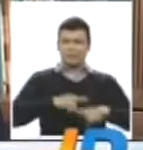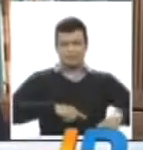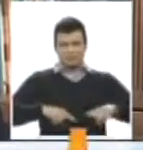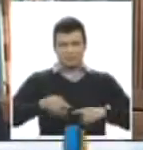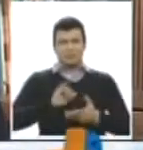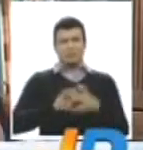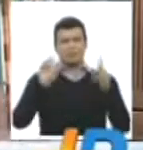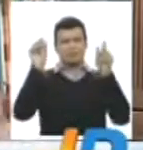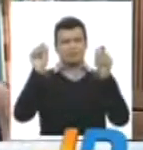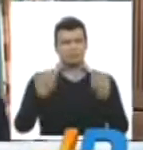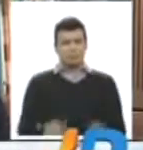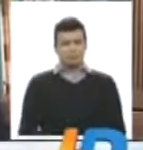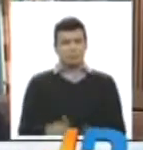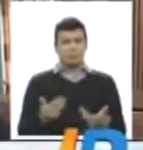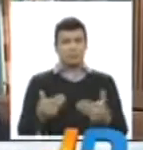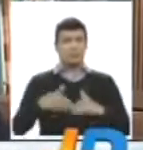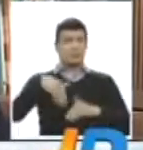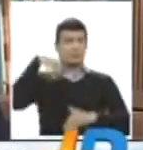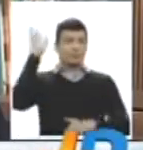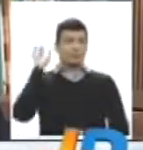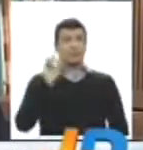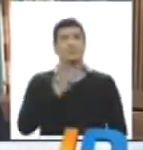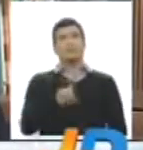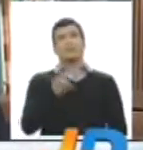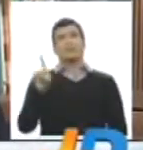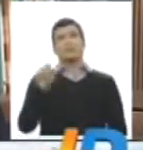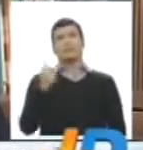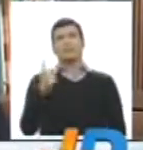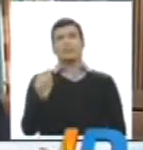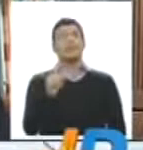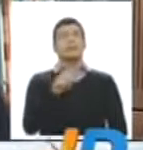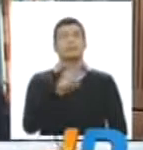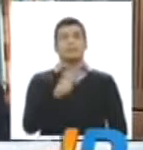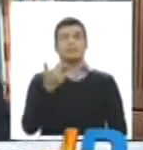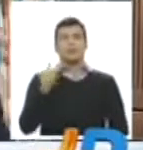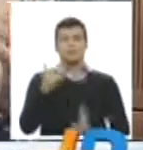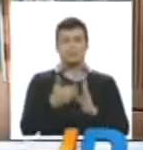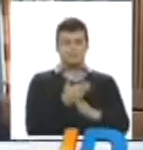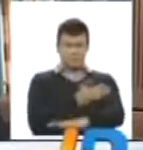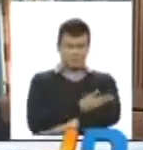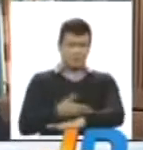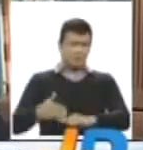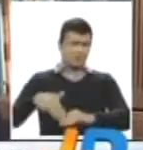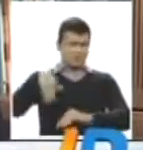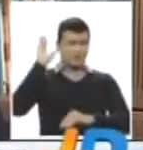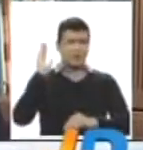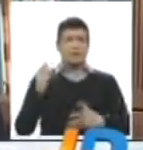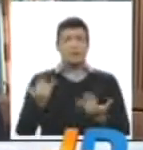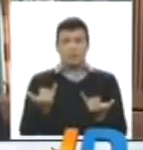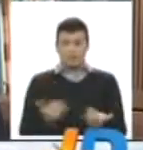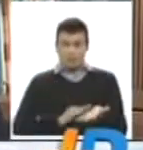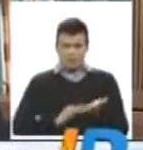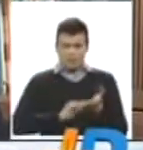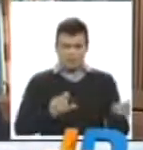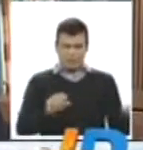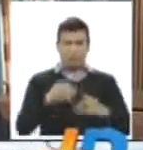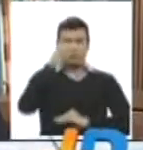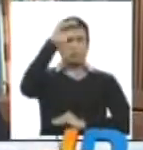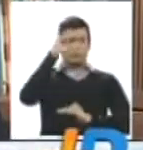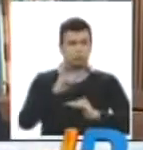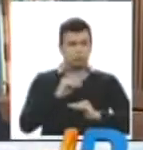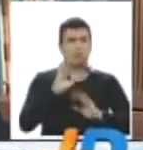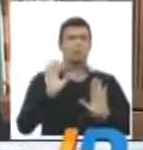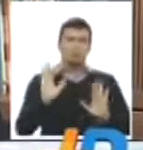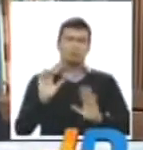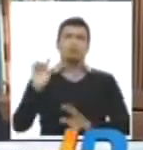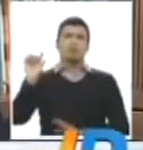ahí cuánto nos da. Pasamos de los 110 mil millones de pesos. Hoy todo eso lo hemos solucionado. Hay parte de una